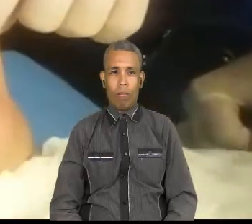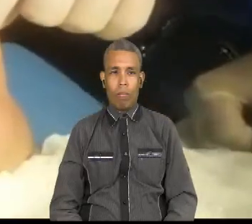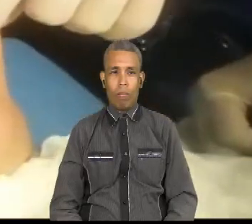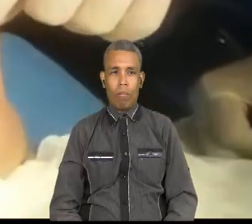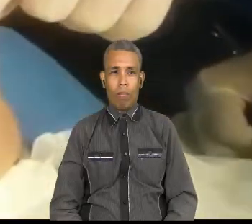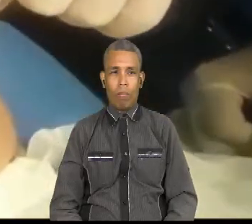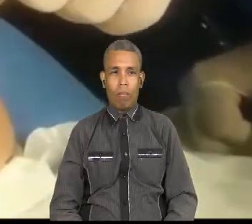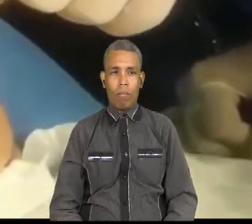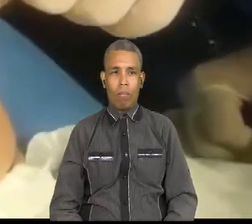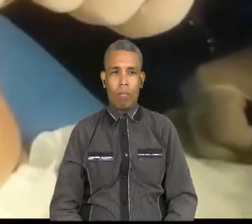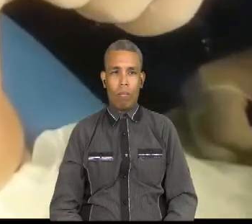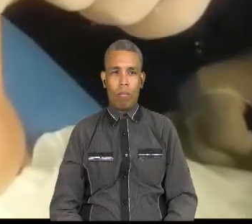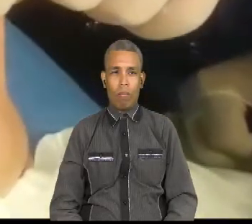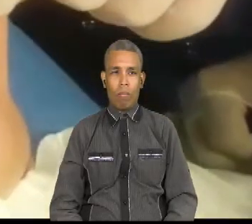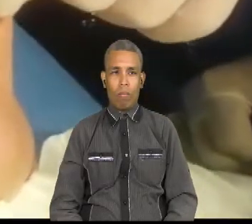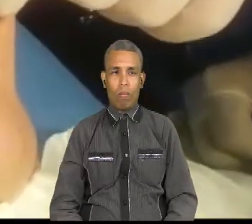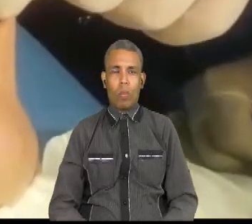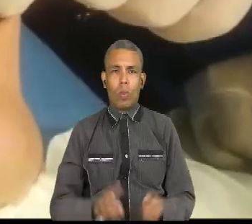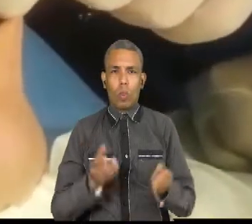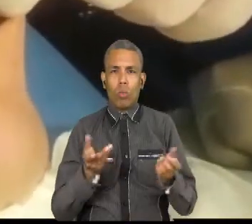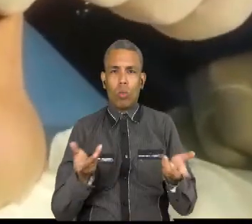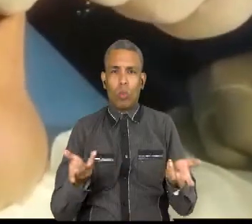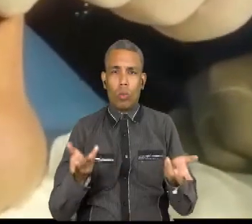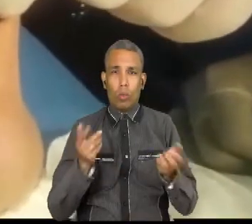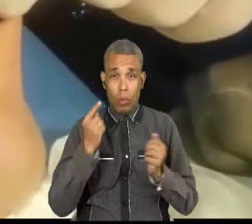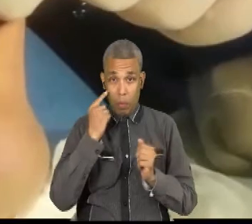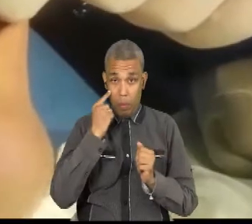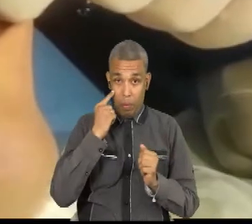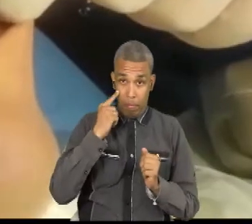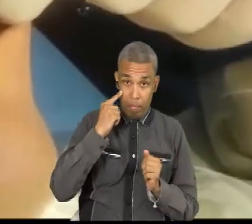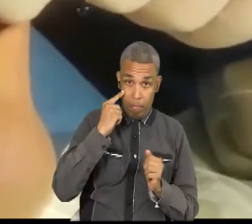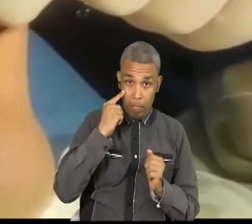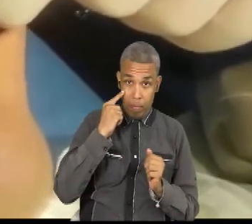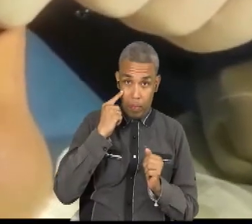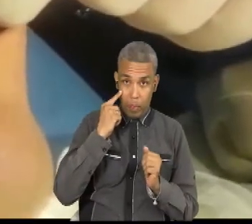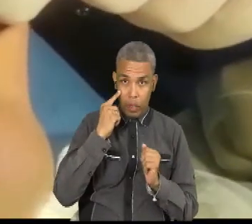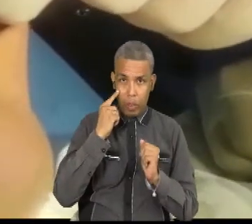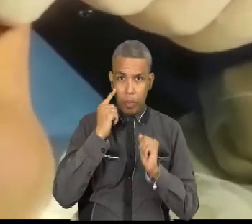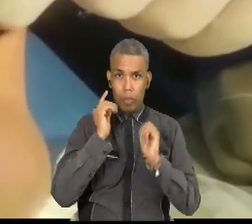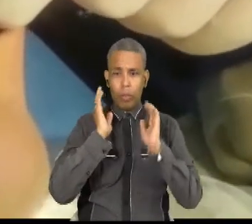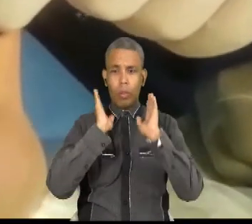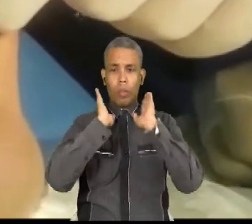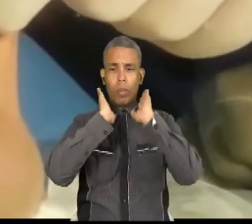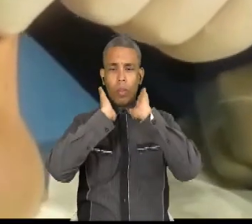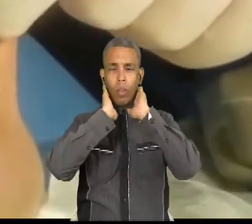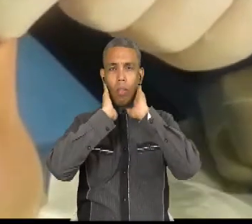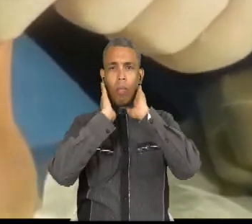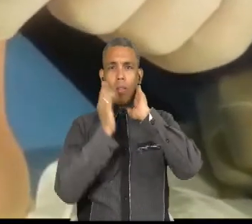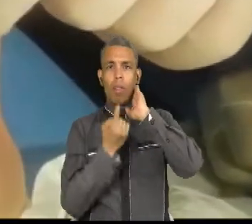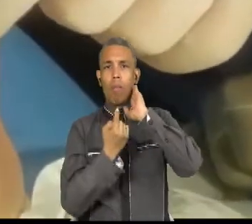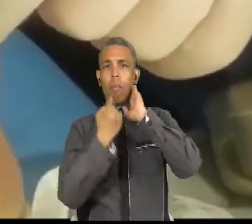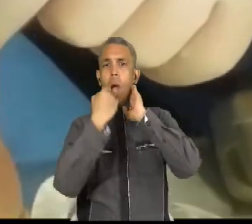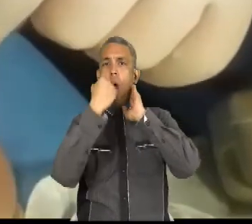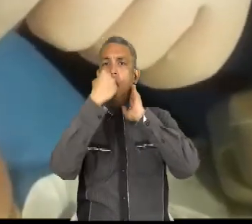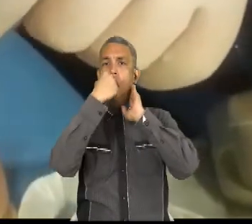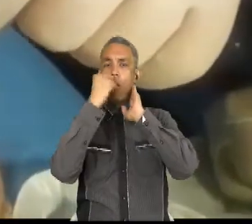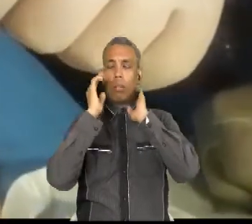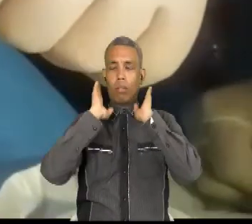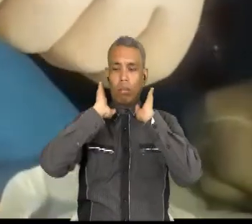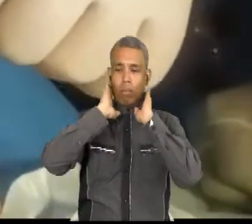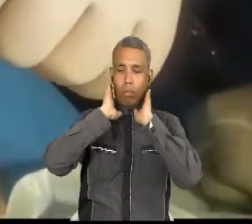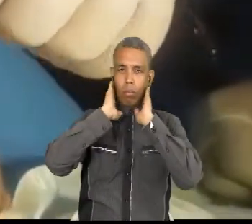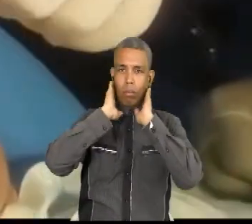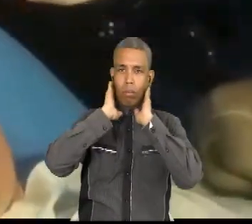Las bolsas de bichat entonces están ubicadas a los lados por la parte interna de